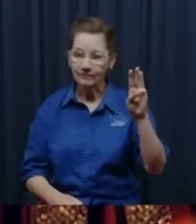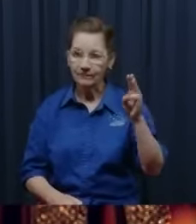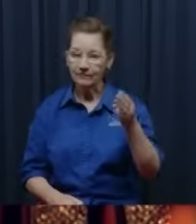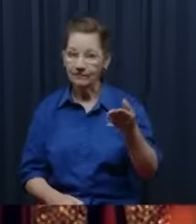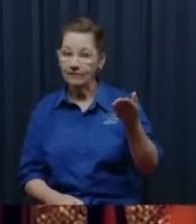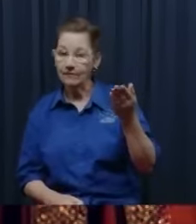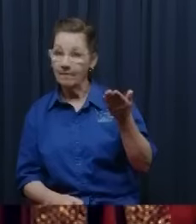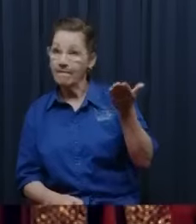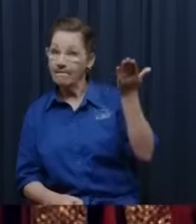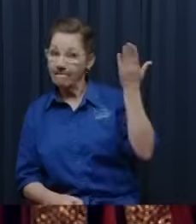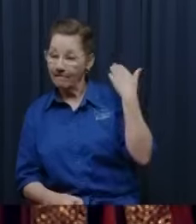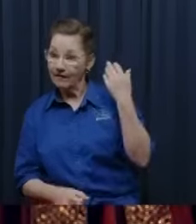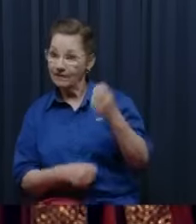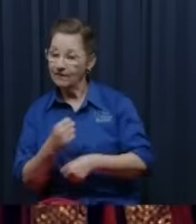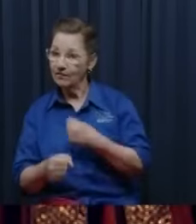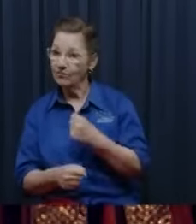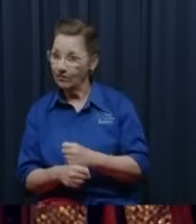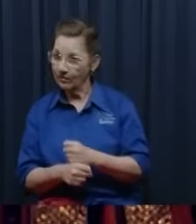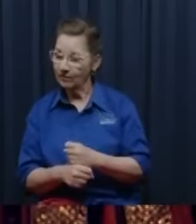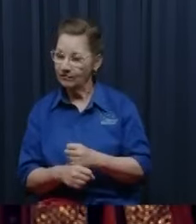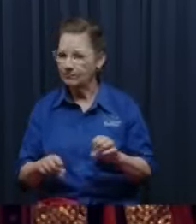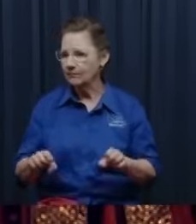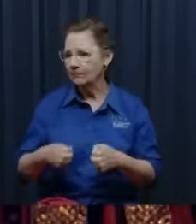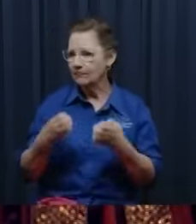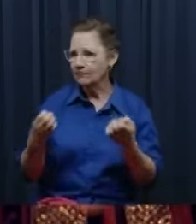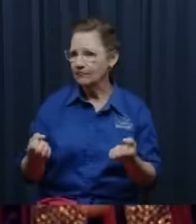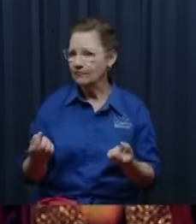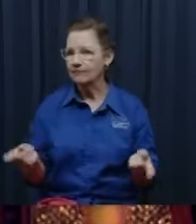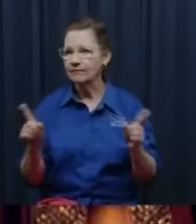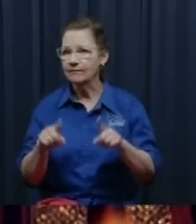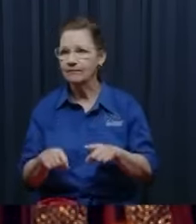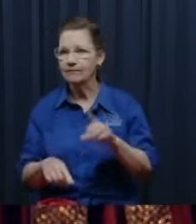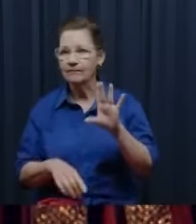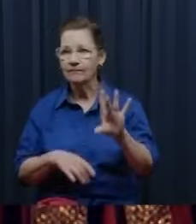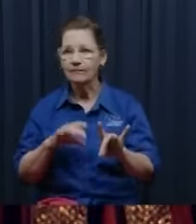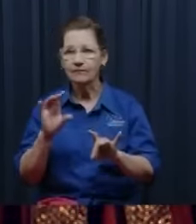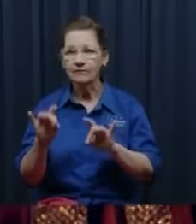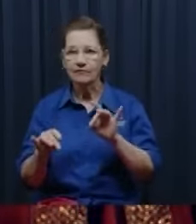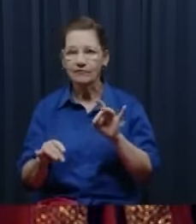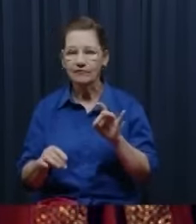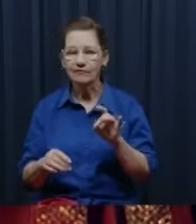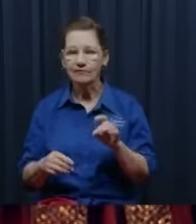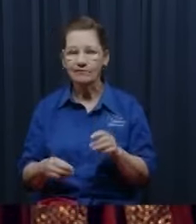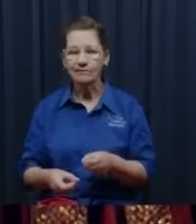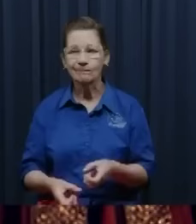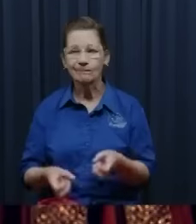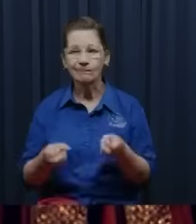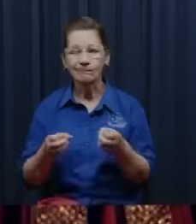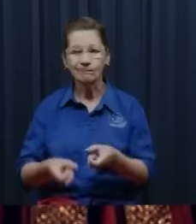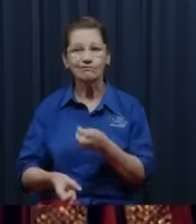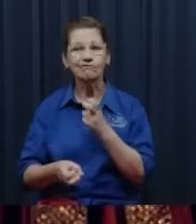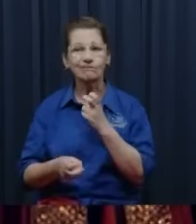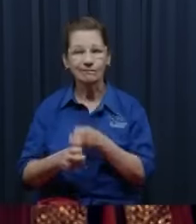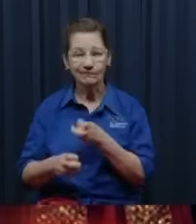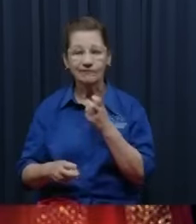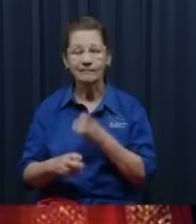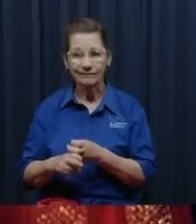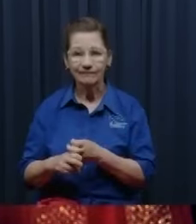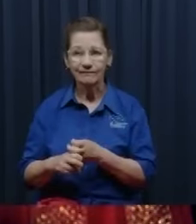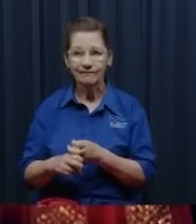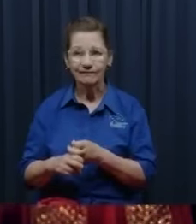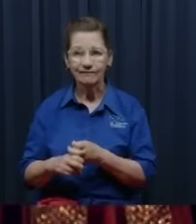pasado entonces aquí sucede algo bien tremendo y lo que sucede es que el